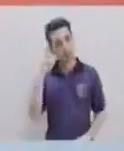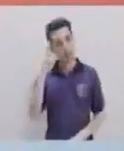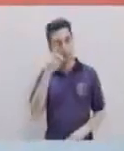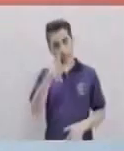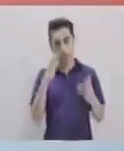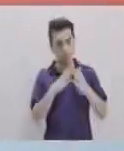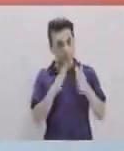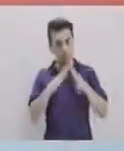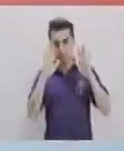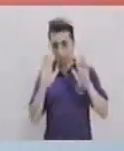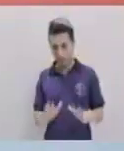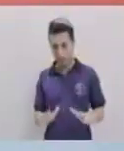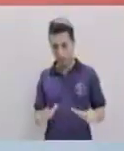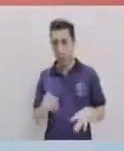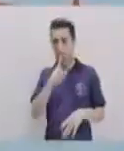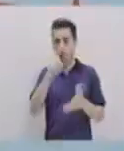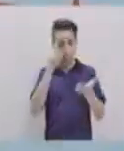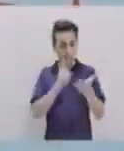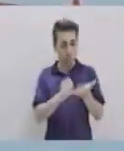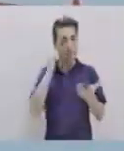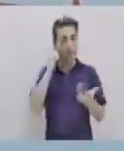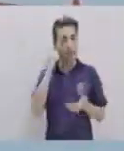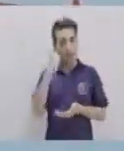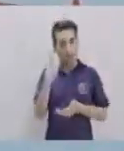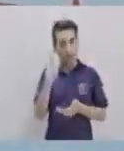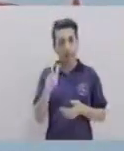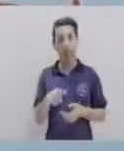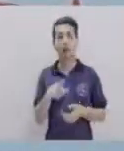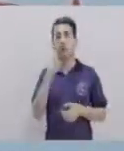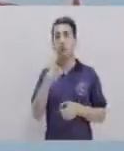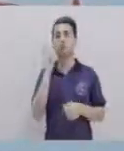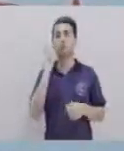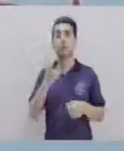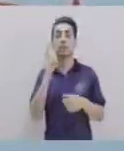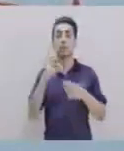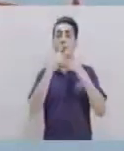antibacterial, el uso de la mascarilla, el